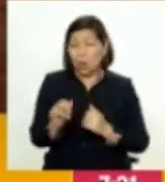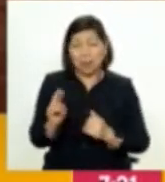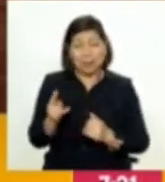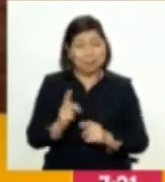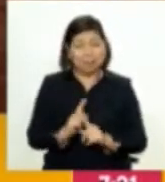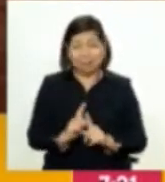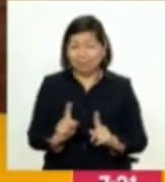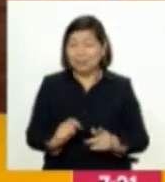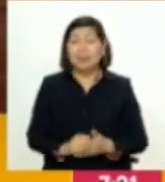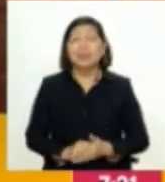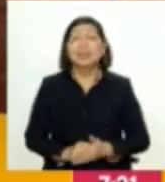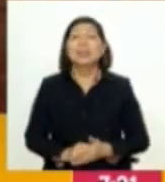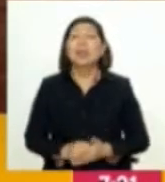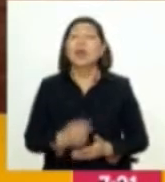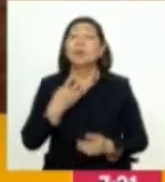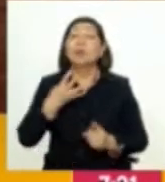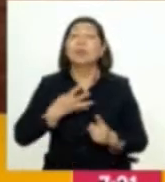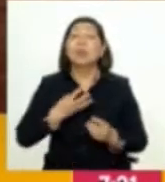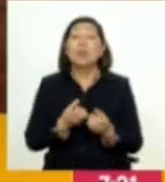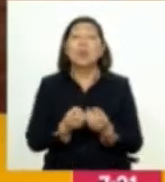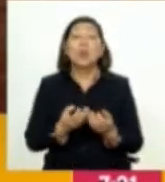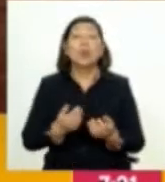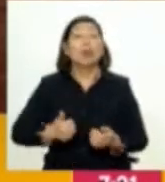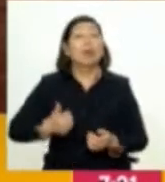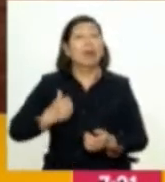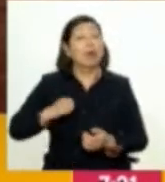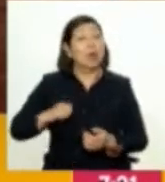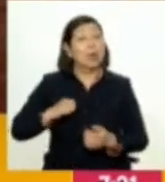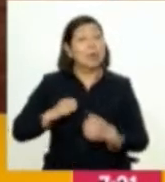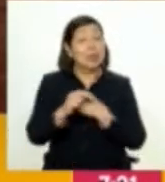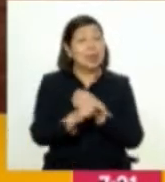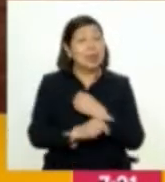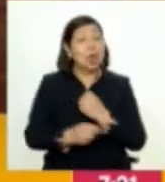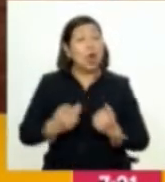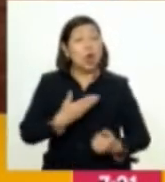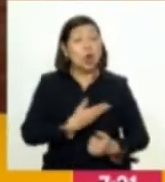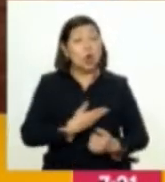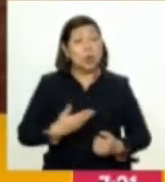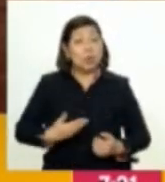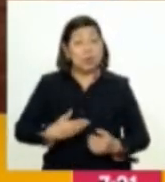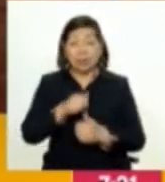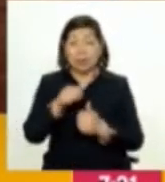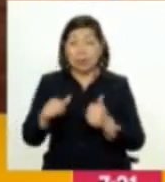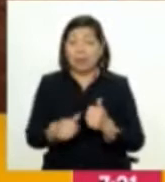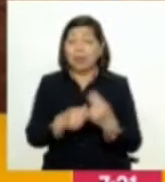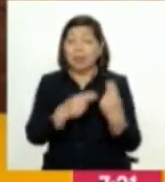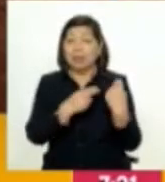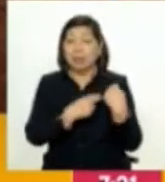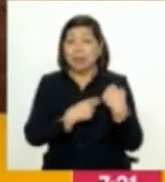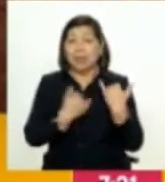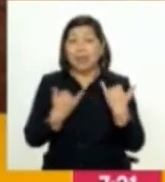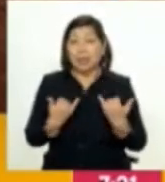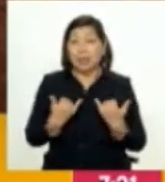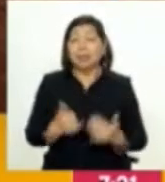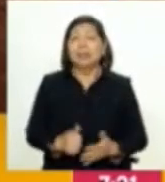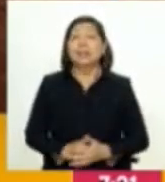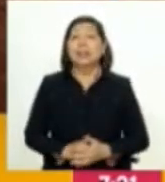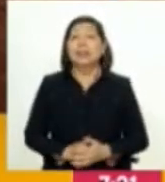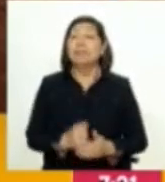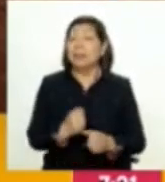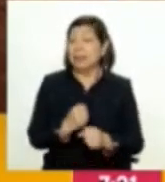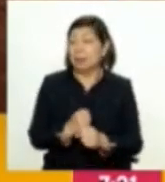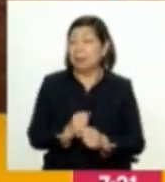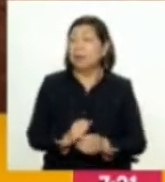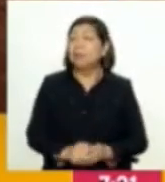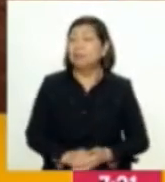corrupción, como lo testifica la cantidad de autoridades del gobierno nacional y los gobiernos subnacionales comprometidos en este tipo de actos.